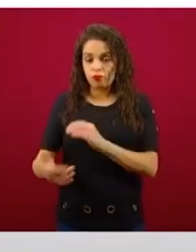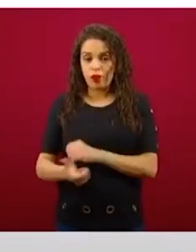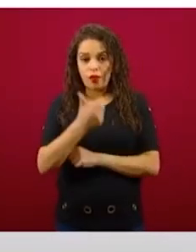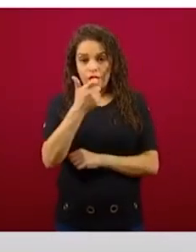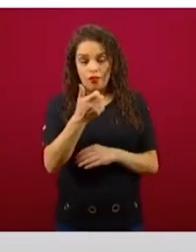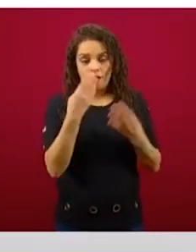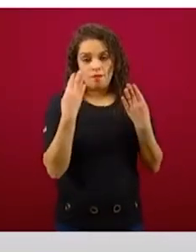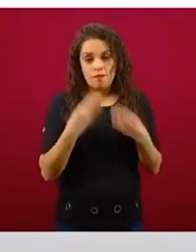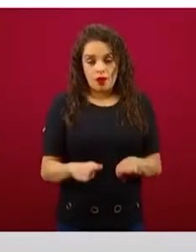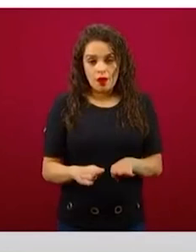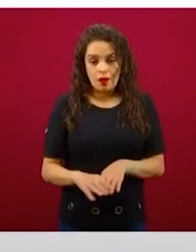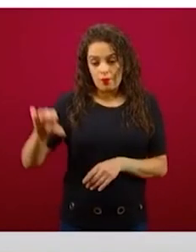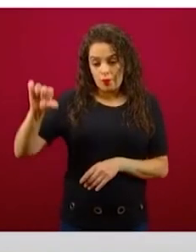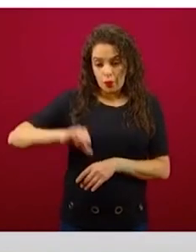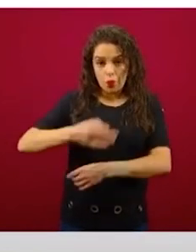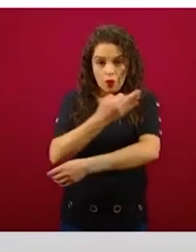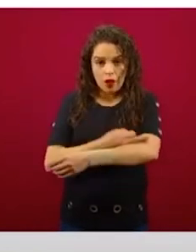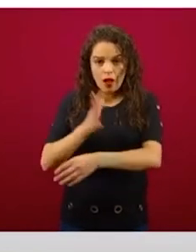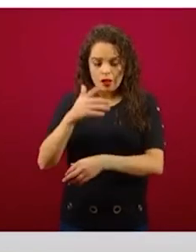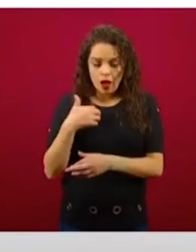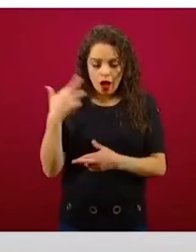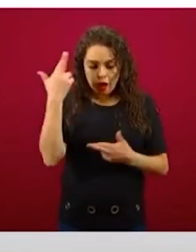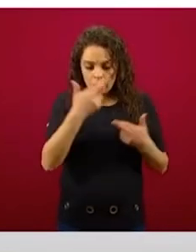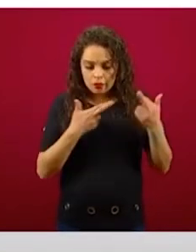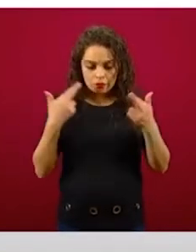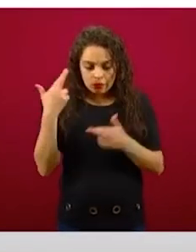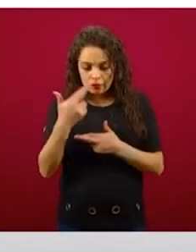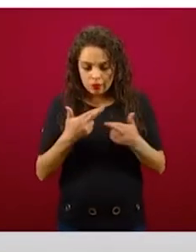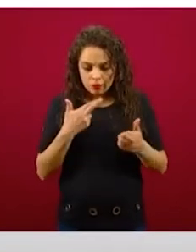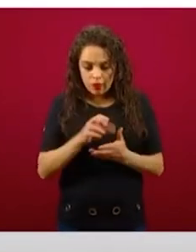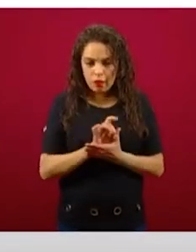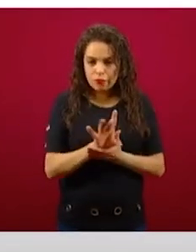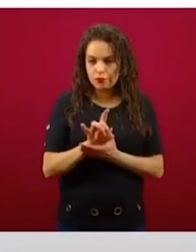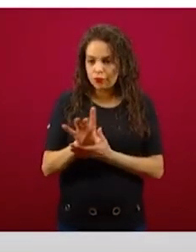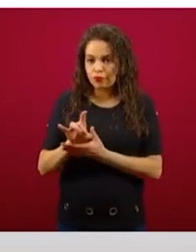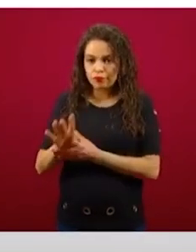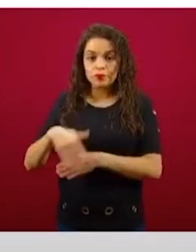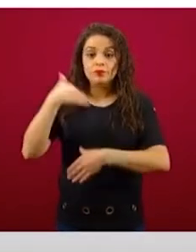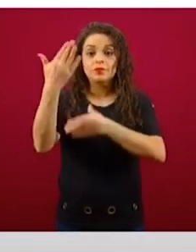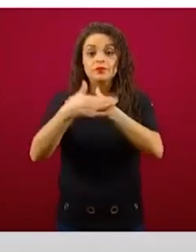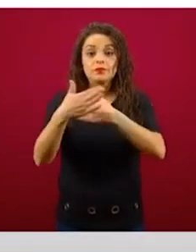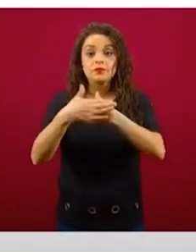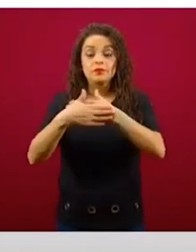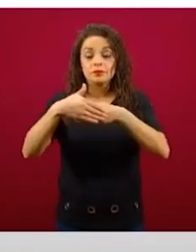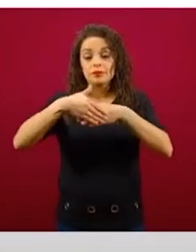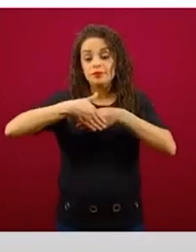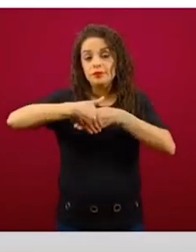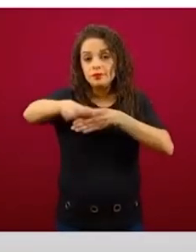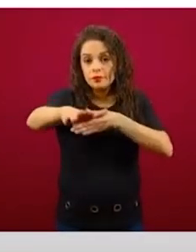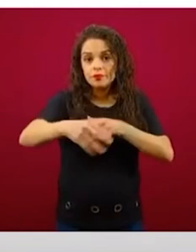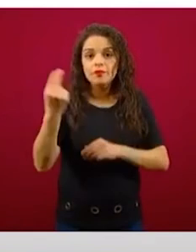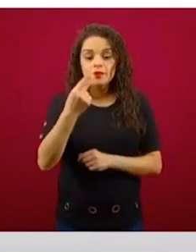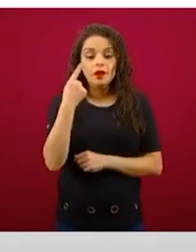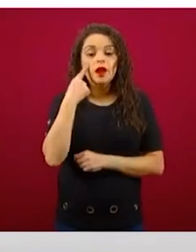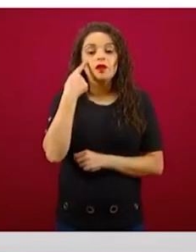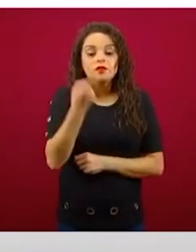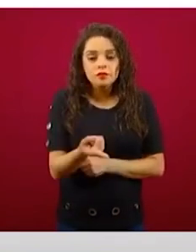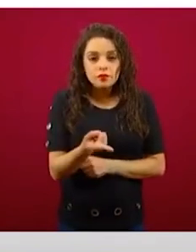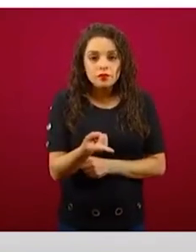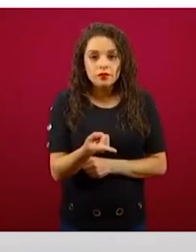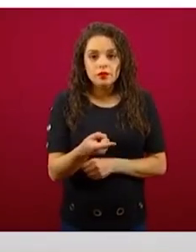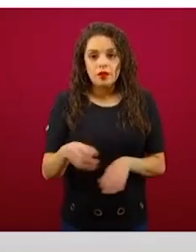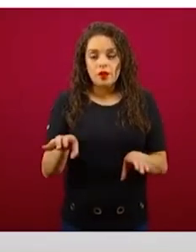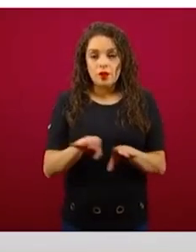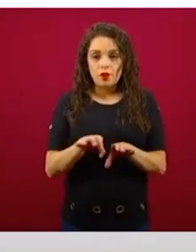tarde las dispersiones de los próximos días y vamos a ver de nuevo cómo vamos teniendo